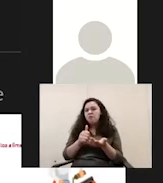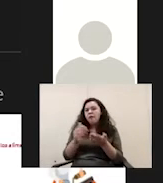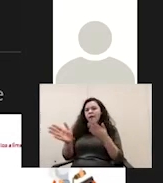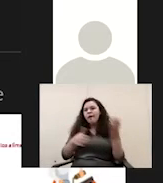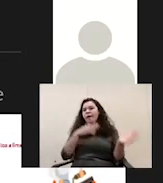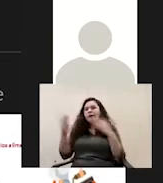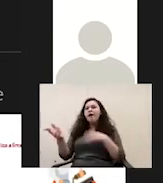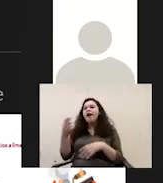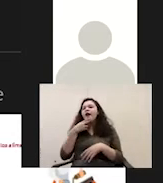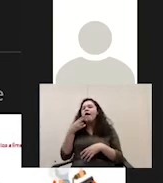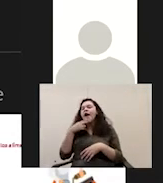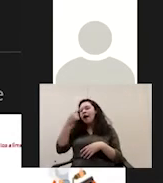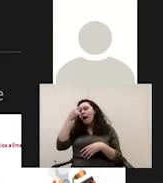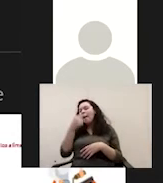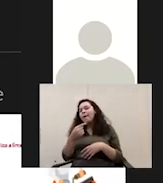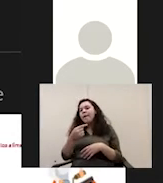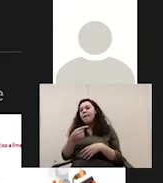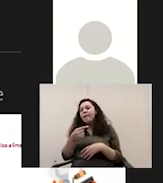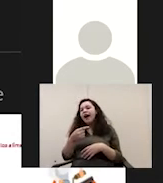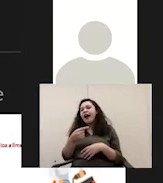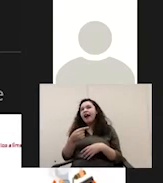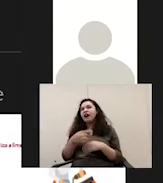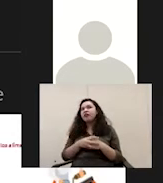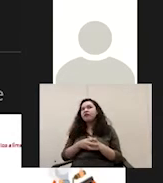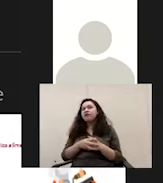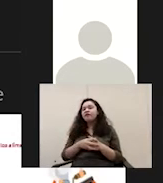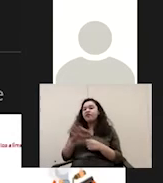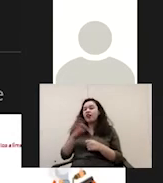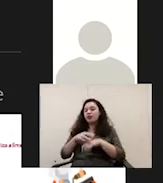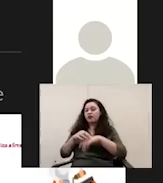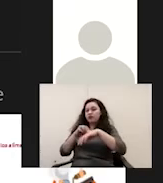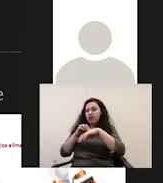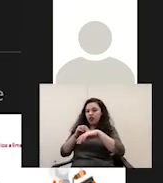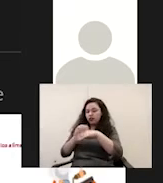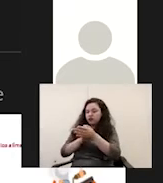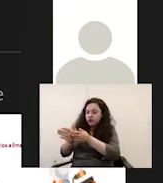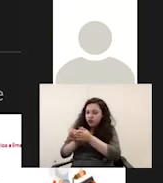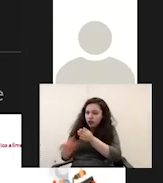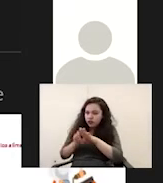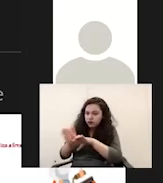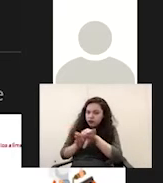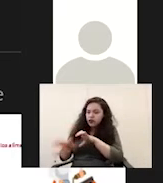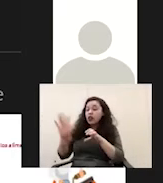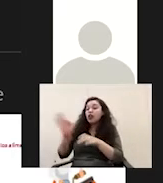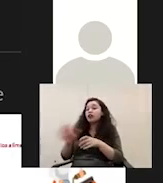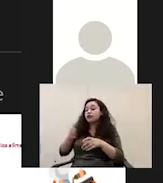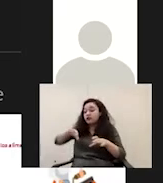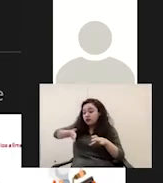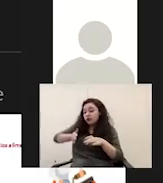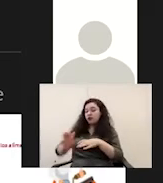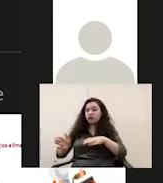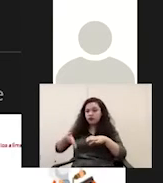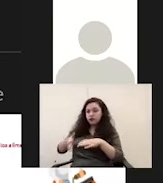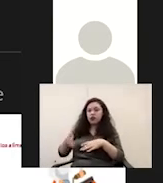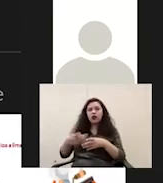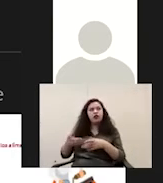utilizamos para, a lo mejor, hacer un corte de carne cruda, o viceversa. Lo utilizamos para hacer el corte de carne cruda